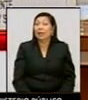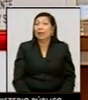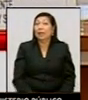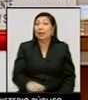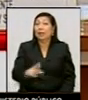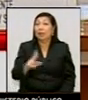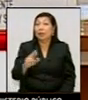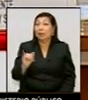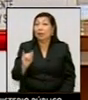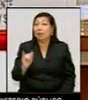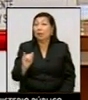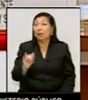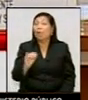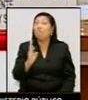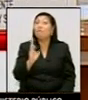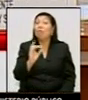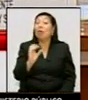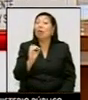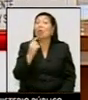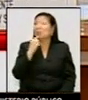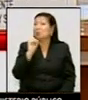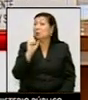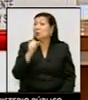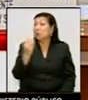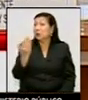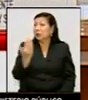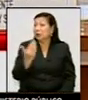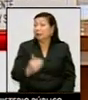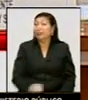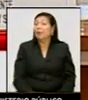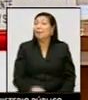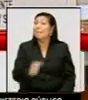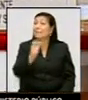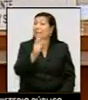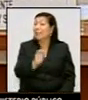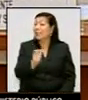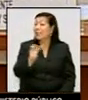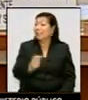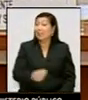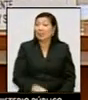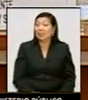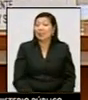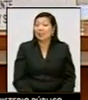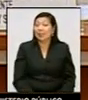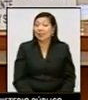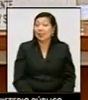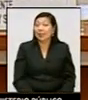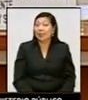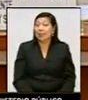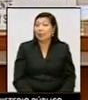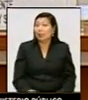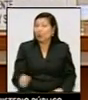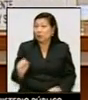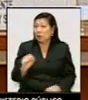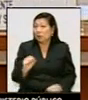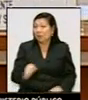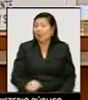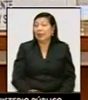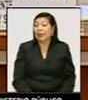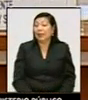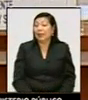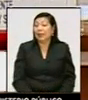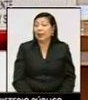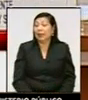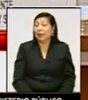Flores. Contamos con los representantes de la superintendencia, a